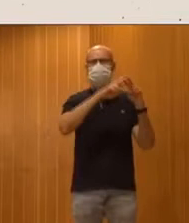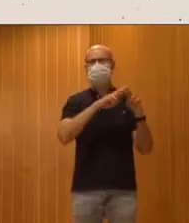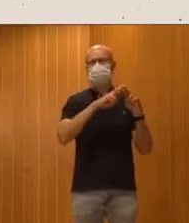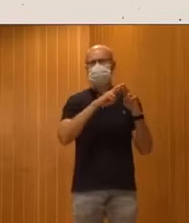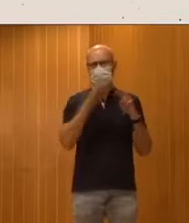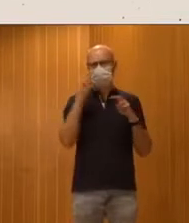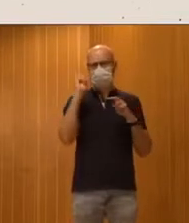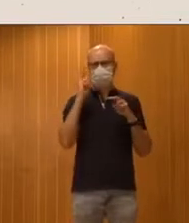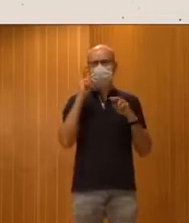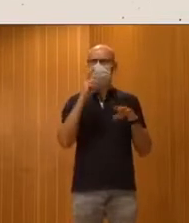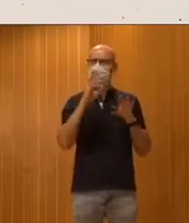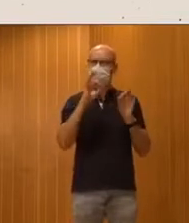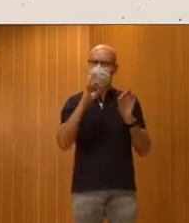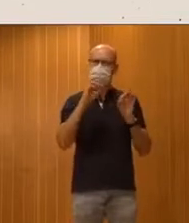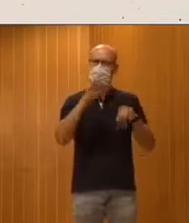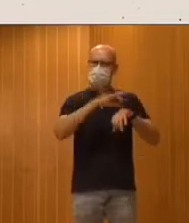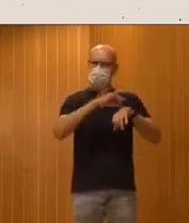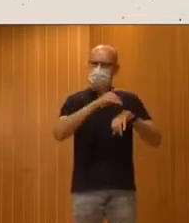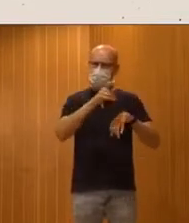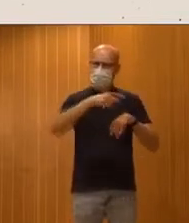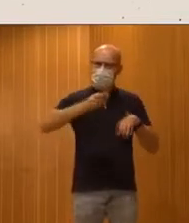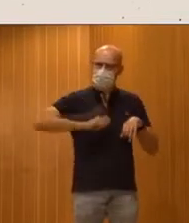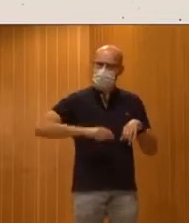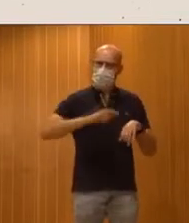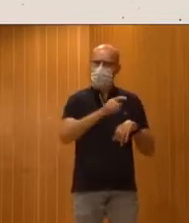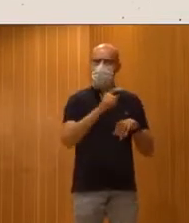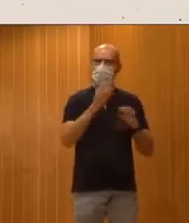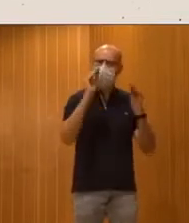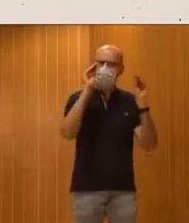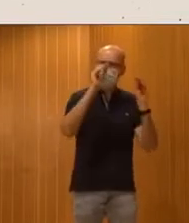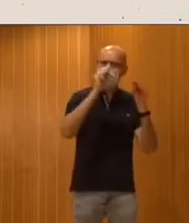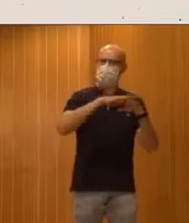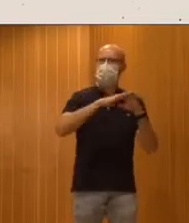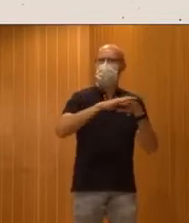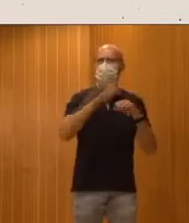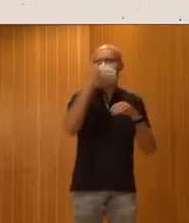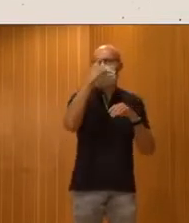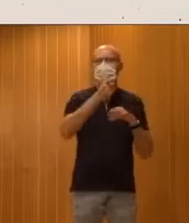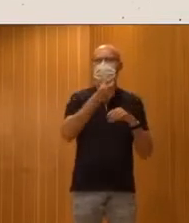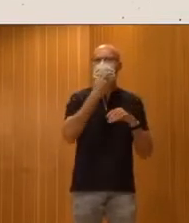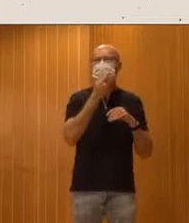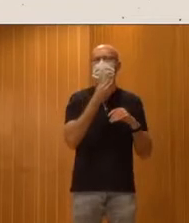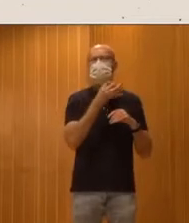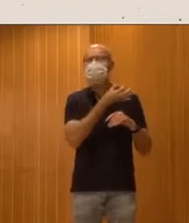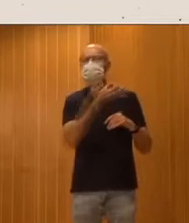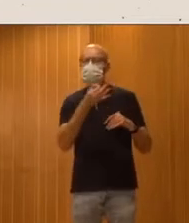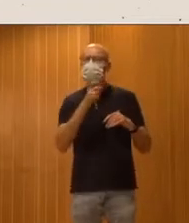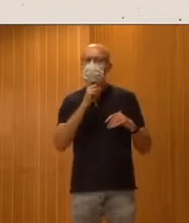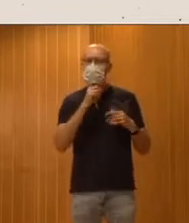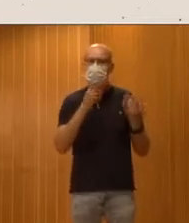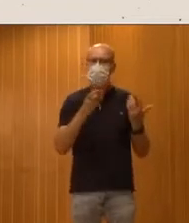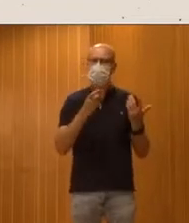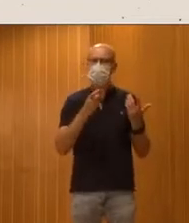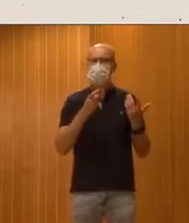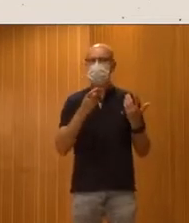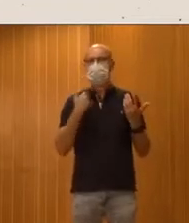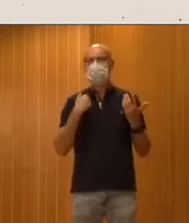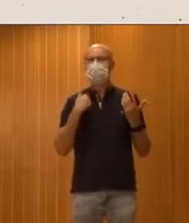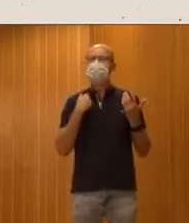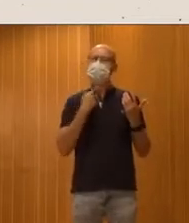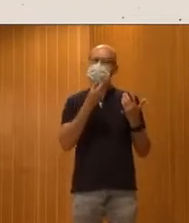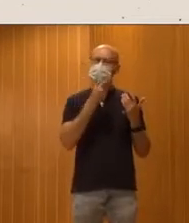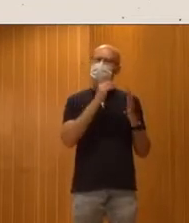formando a médicos en tema de psicofármacos, pues estos éxitos